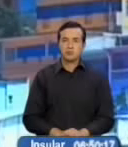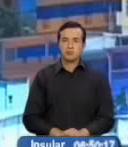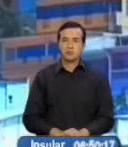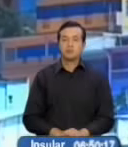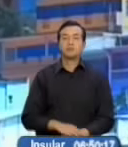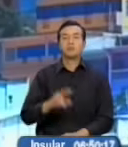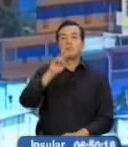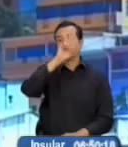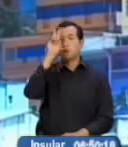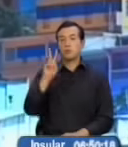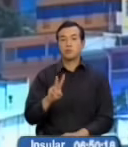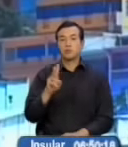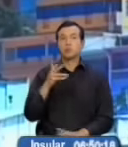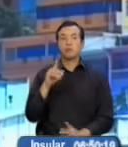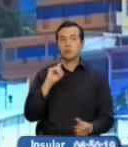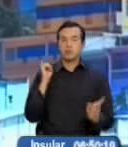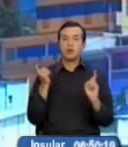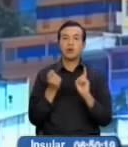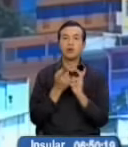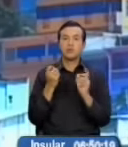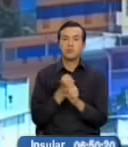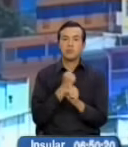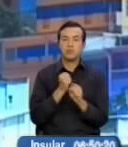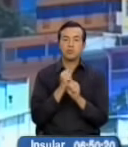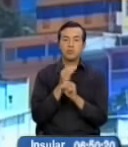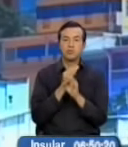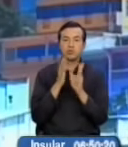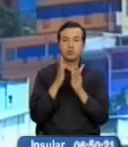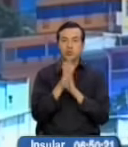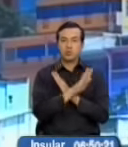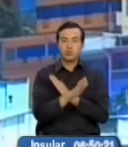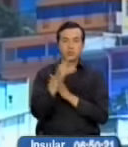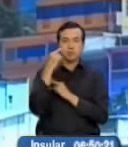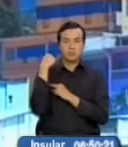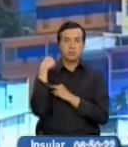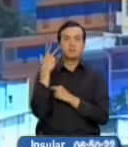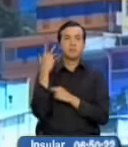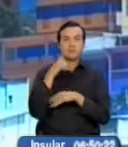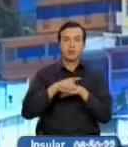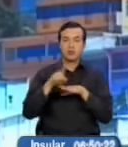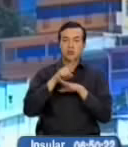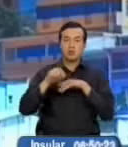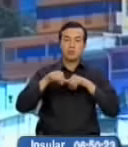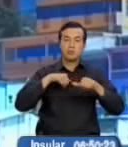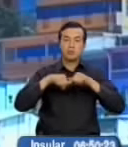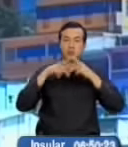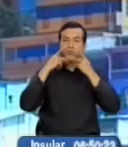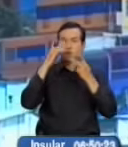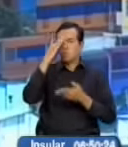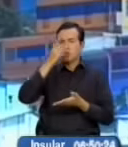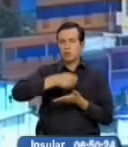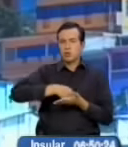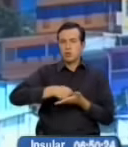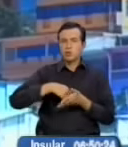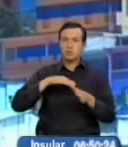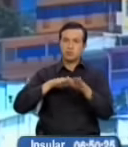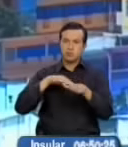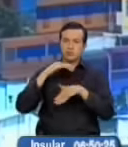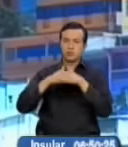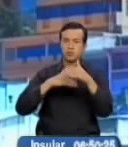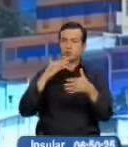En Venezuela se dispuso el cambio de destino laboral de funcionarios que ocupan cargos directivos en la administración pública por haber firmado en respaldo al proceso